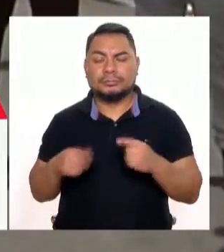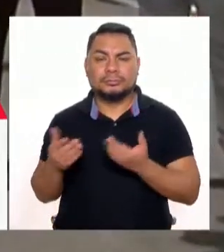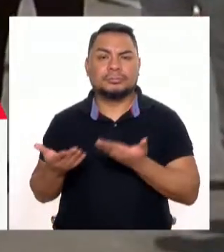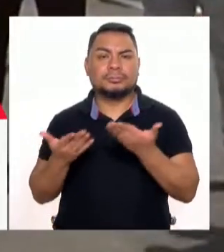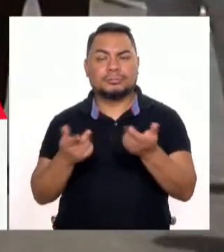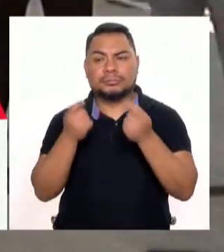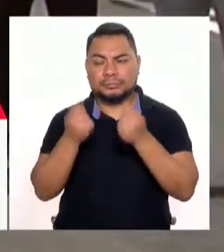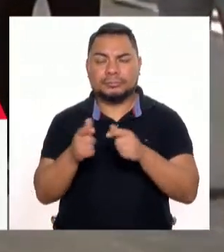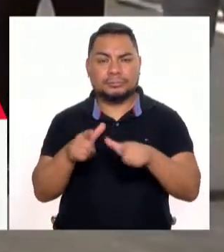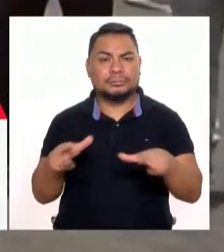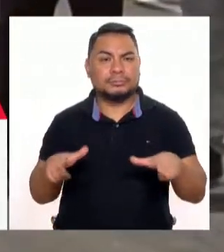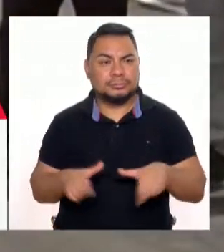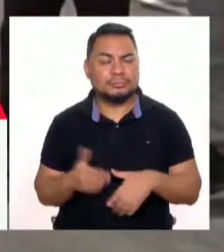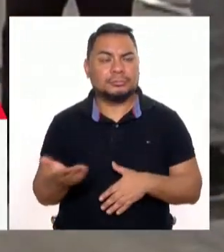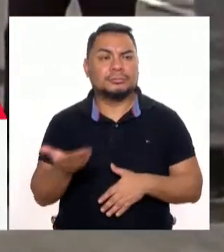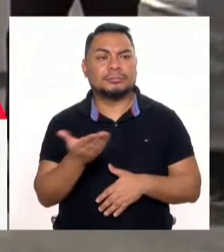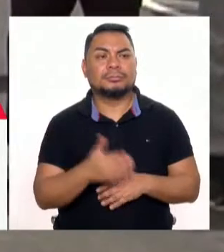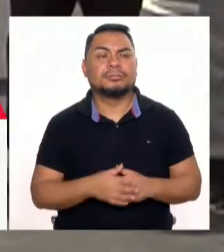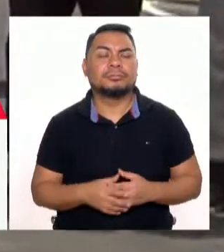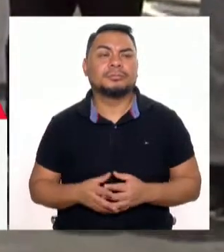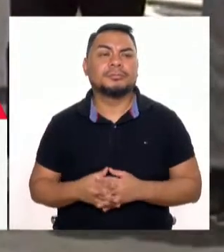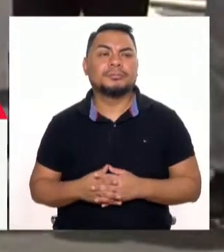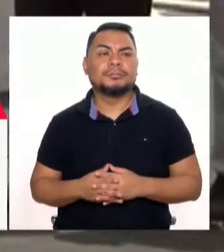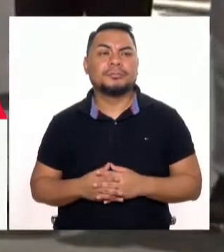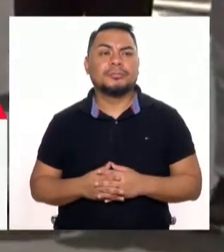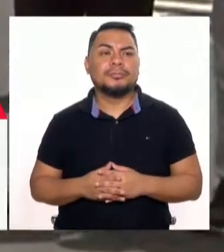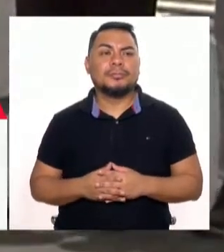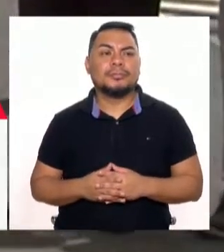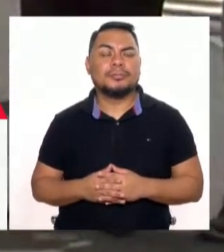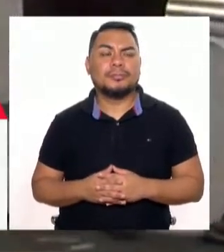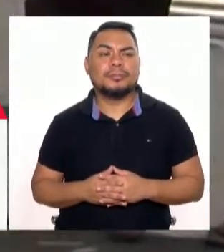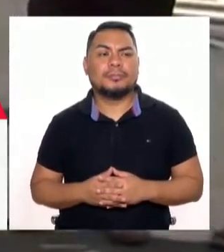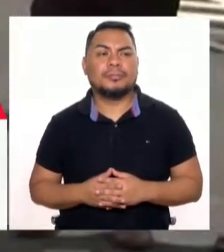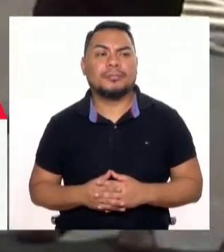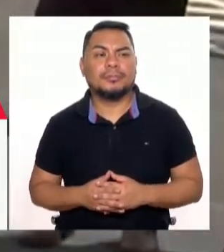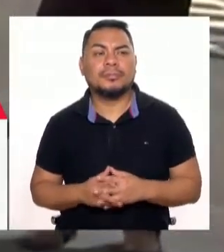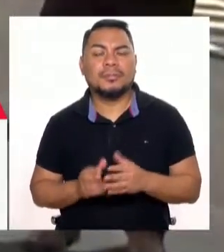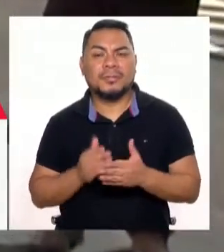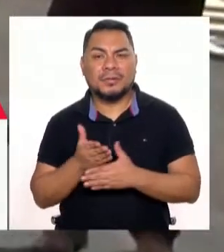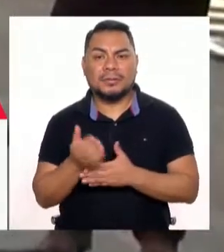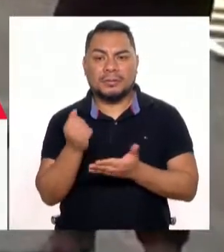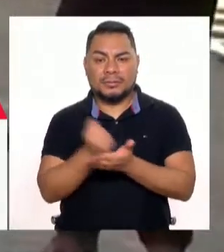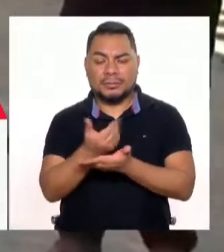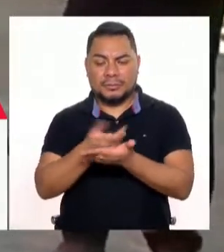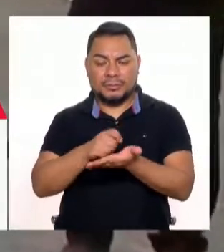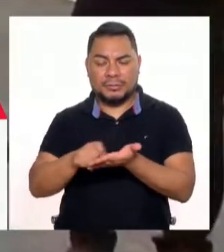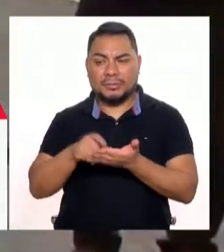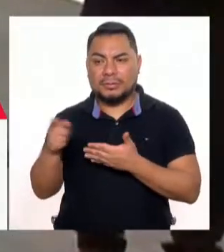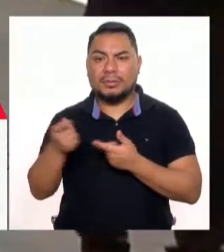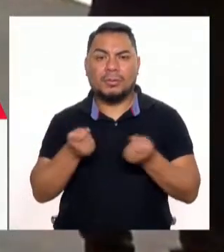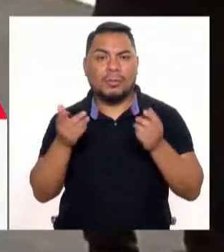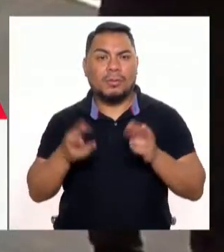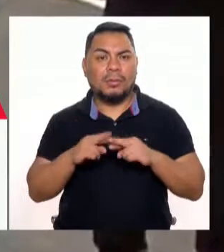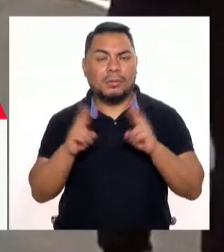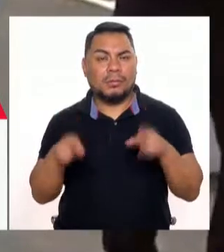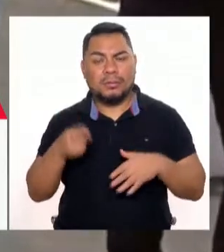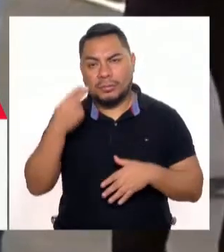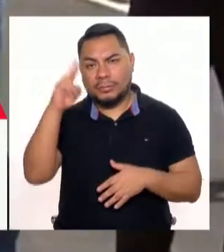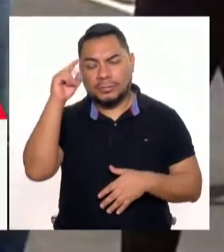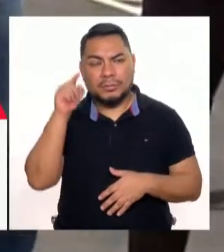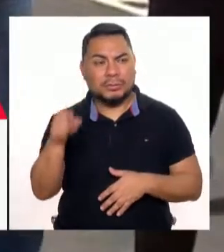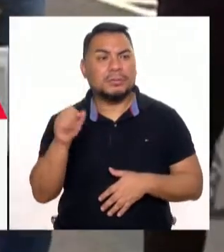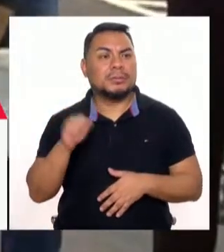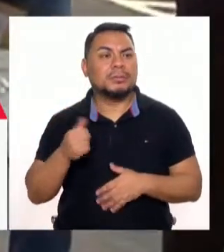en esta región de nuestro país ahora a través de esta resolución el gobierno Regional de huánuco